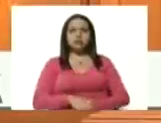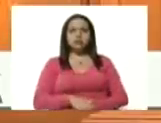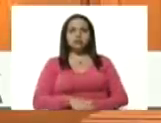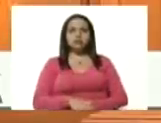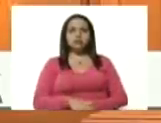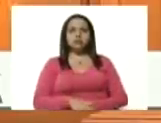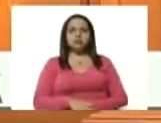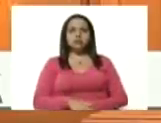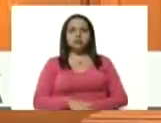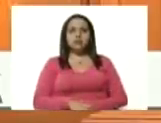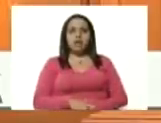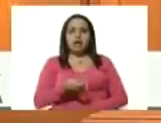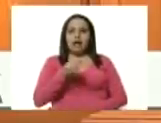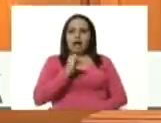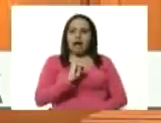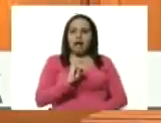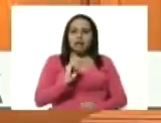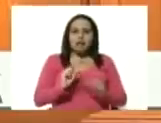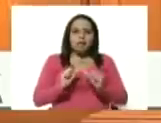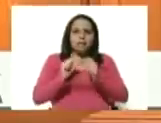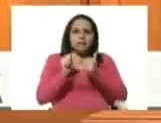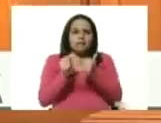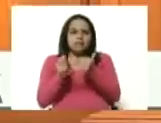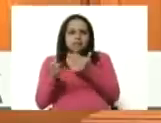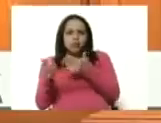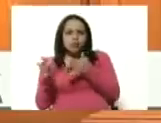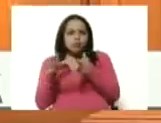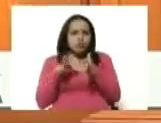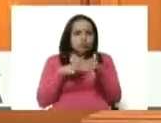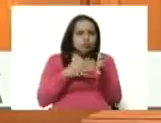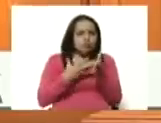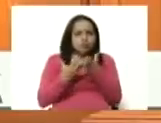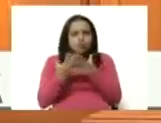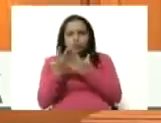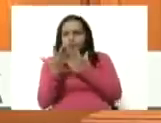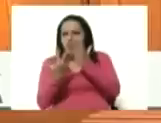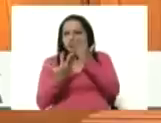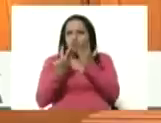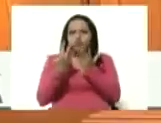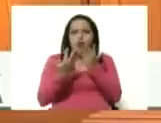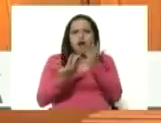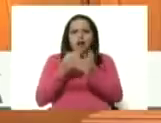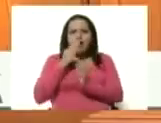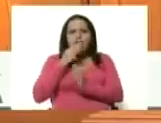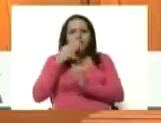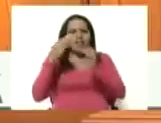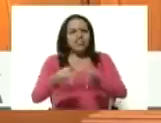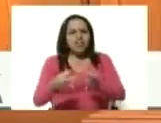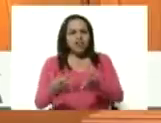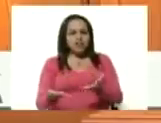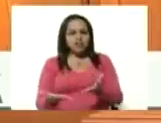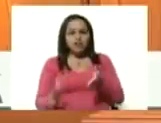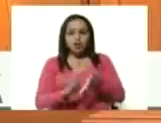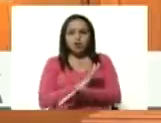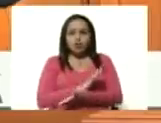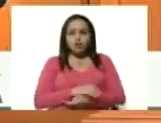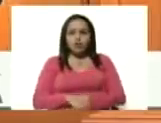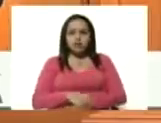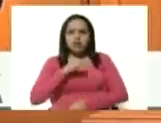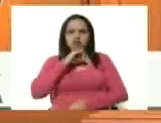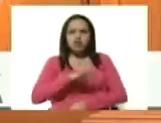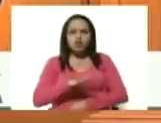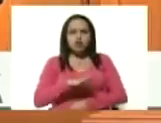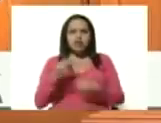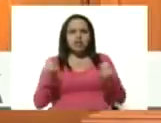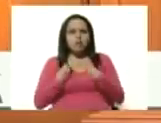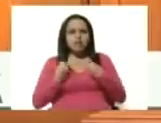se va filtrando por las paredes la verdad de los acontecimientos históricos que